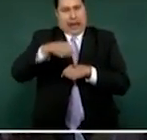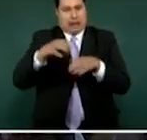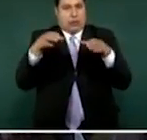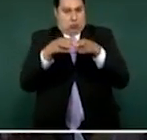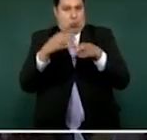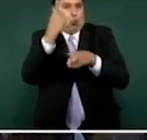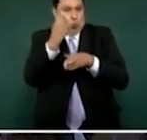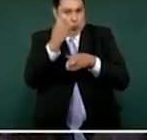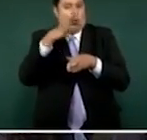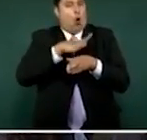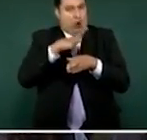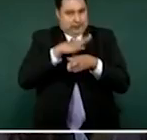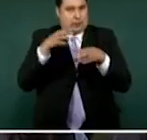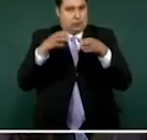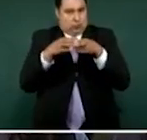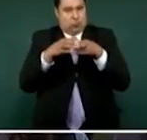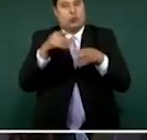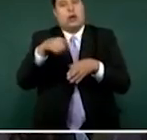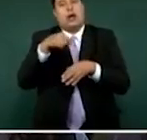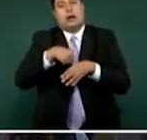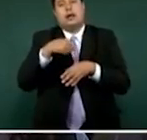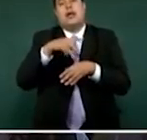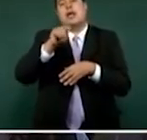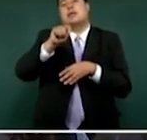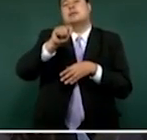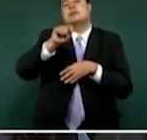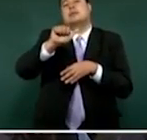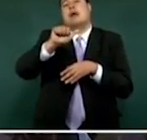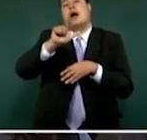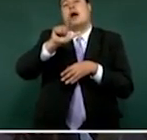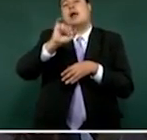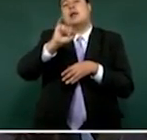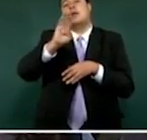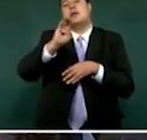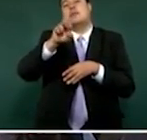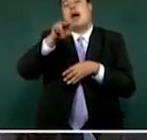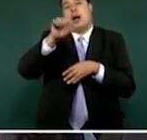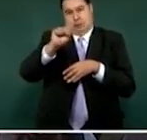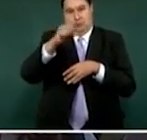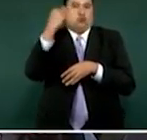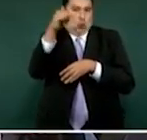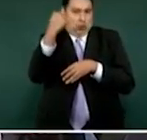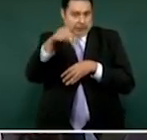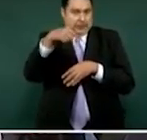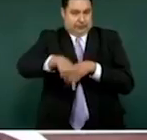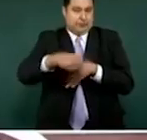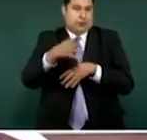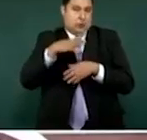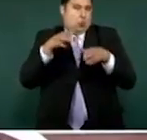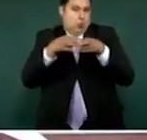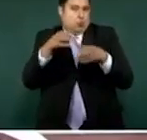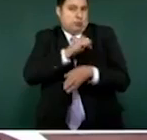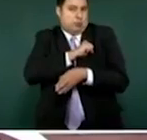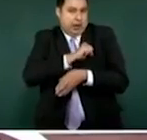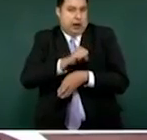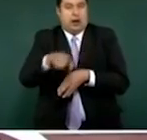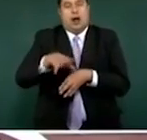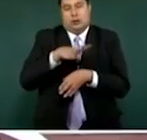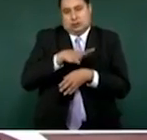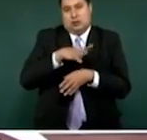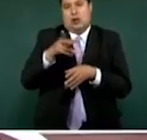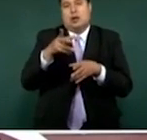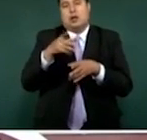delictivo, digamos que local, que son los talibanes. Y por último, podemos ver que la incidencia